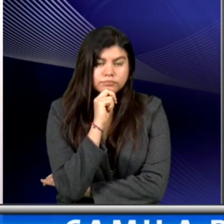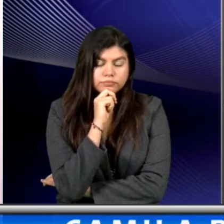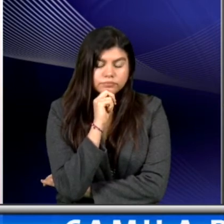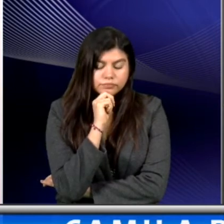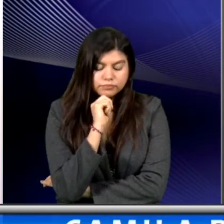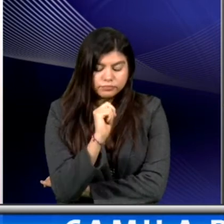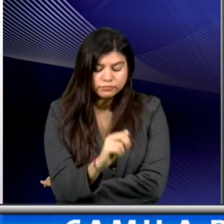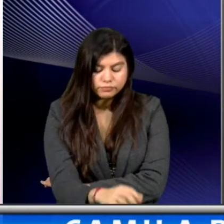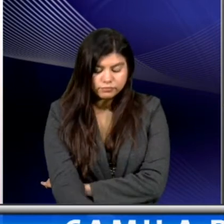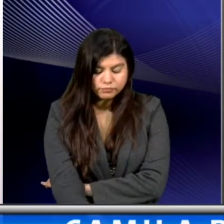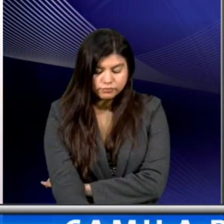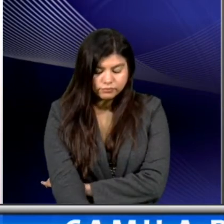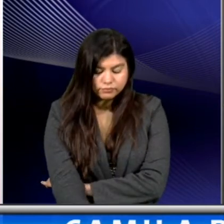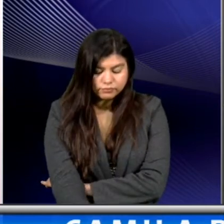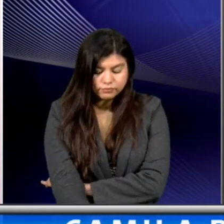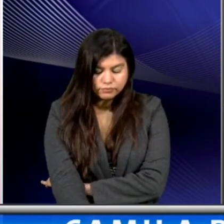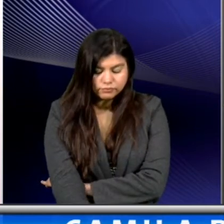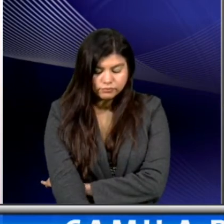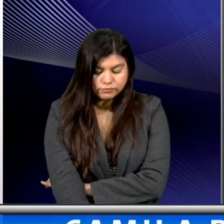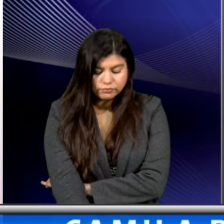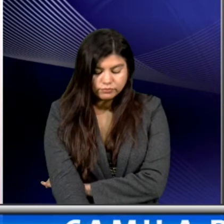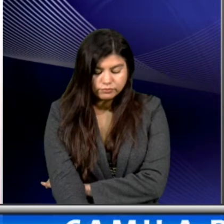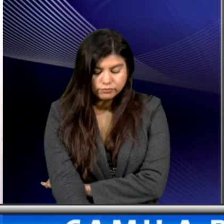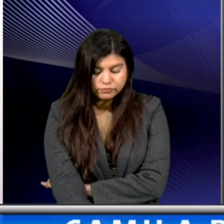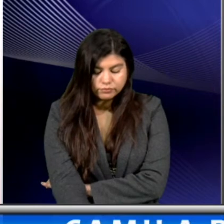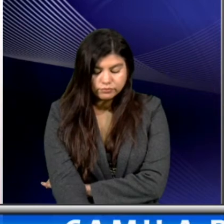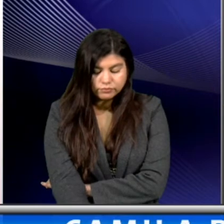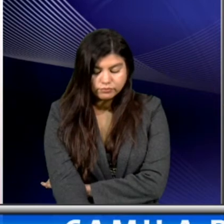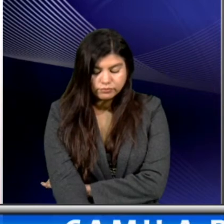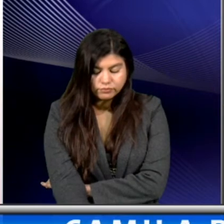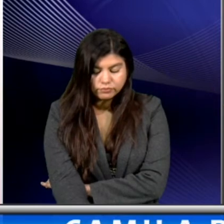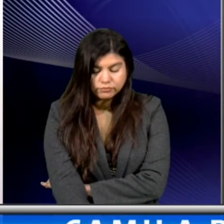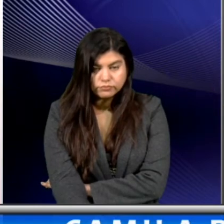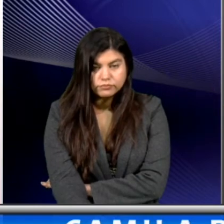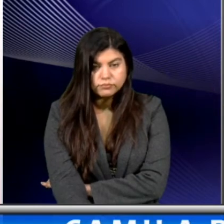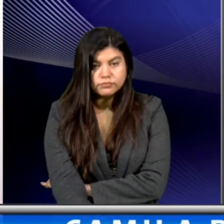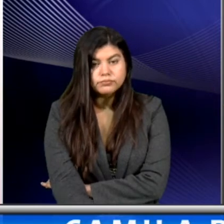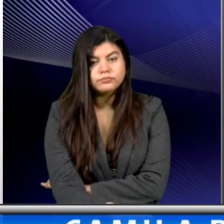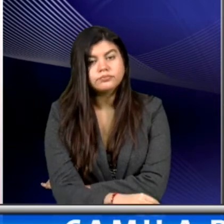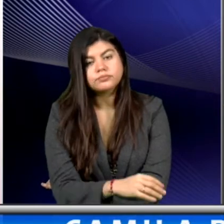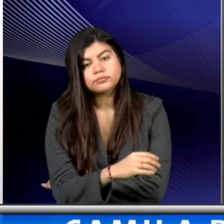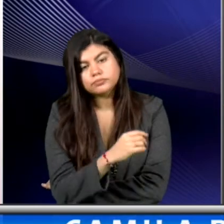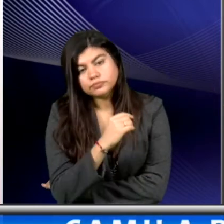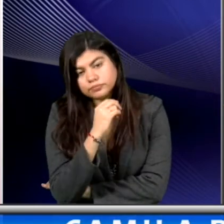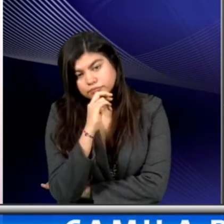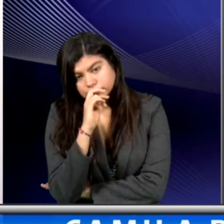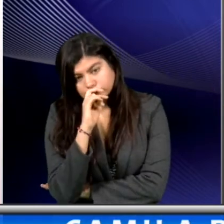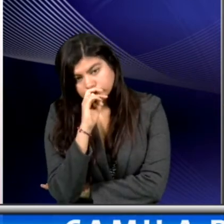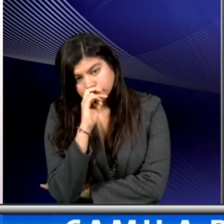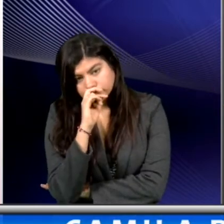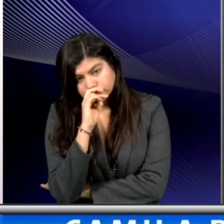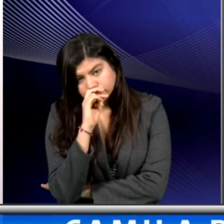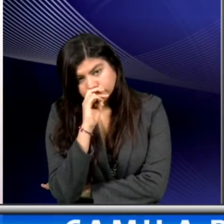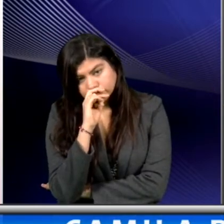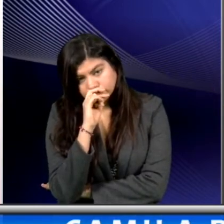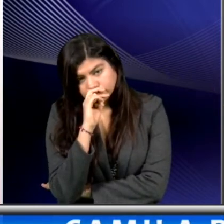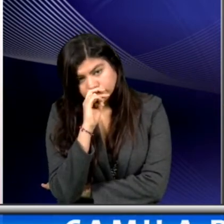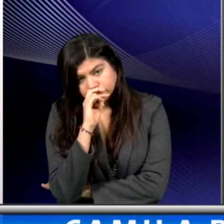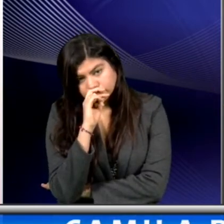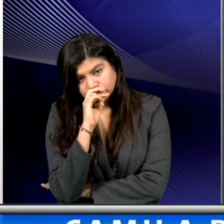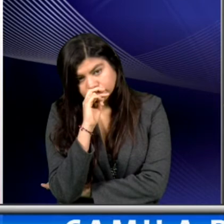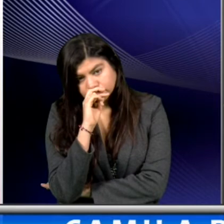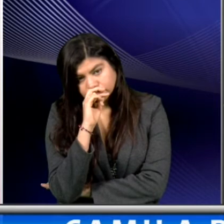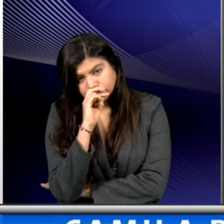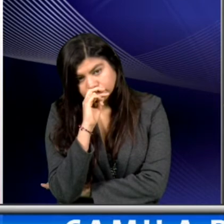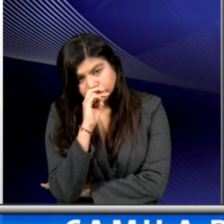adverso. Y analizando esas tres variables, vamos a ver que hay en personas en que a lo mejor la misma sustancia, la misma cantidad,